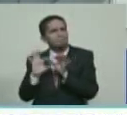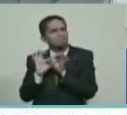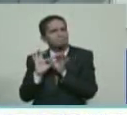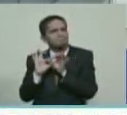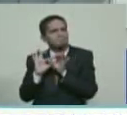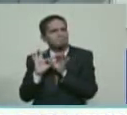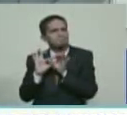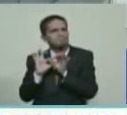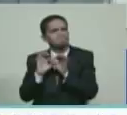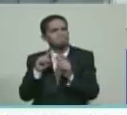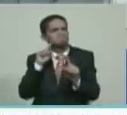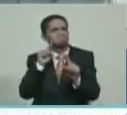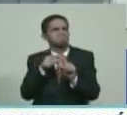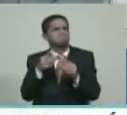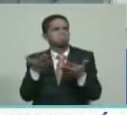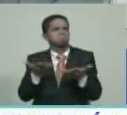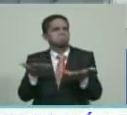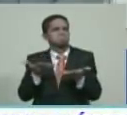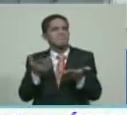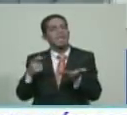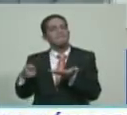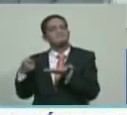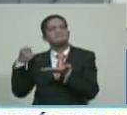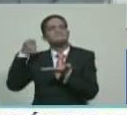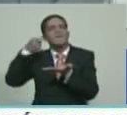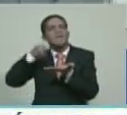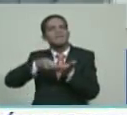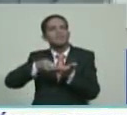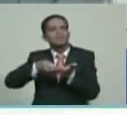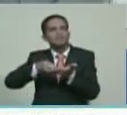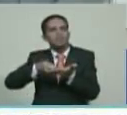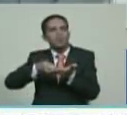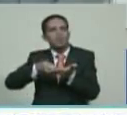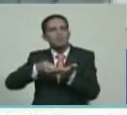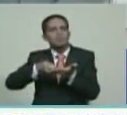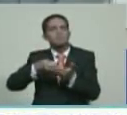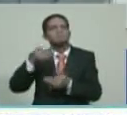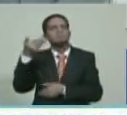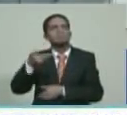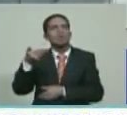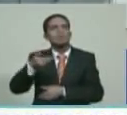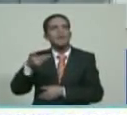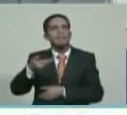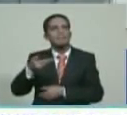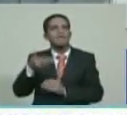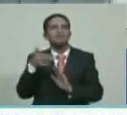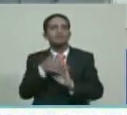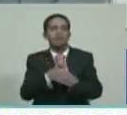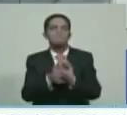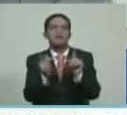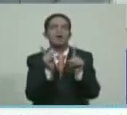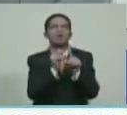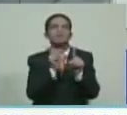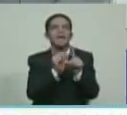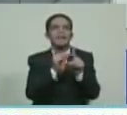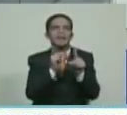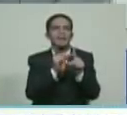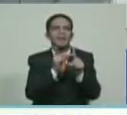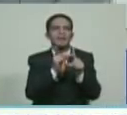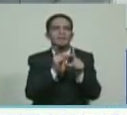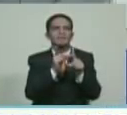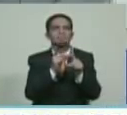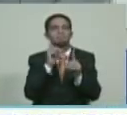contempla inversión importante inversión en el área de hotelería una